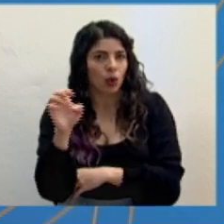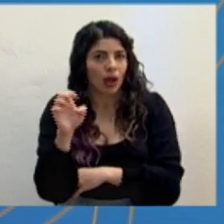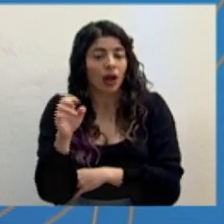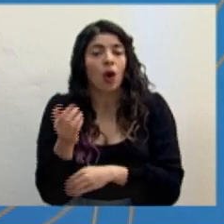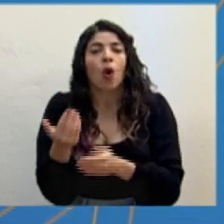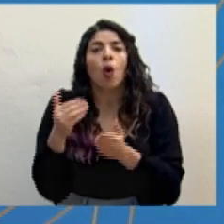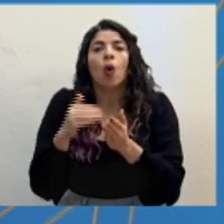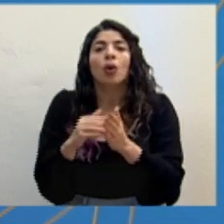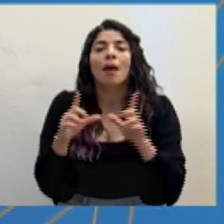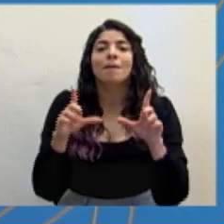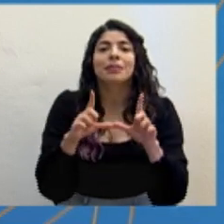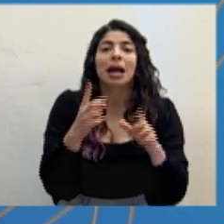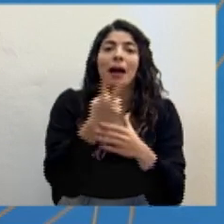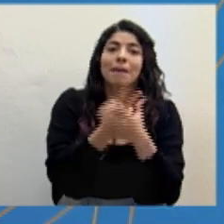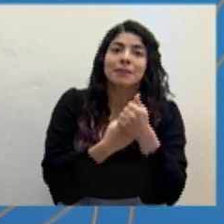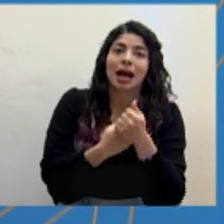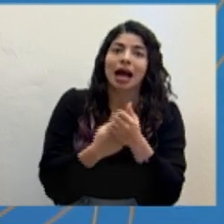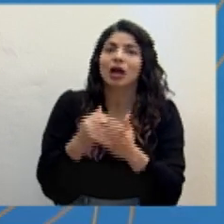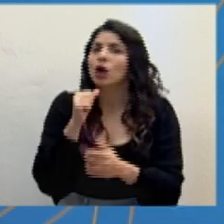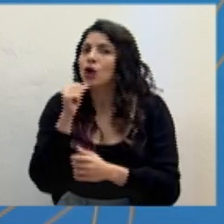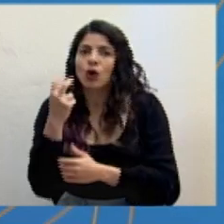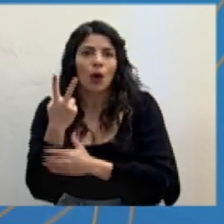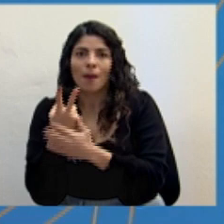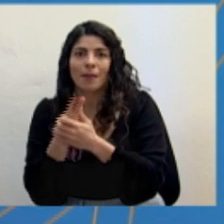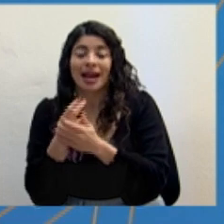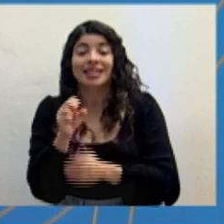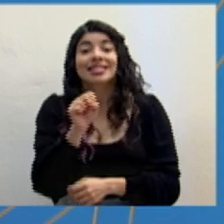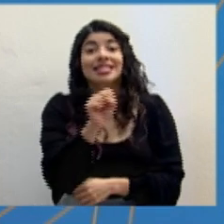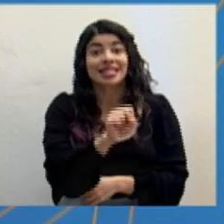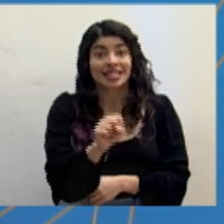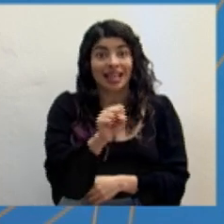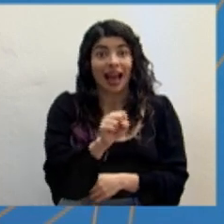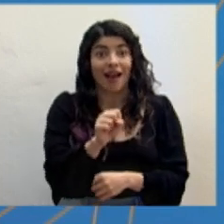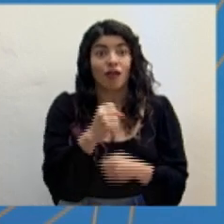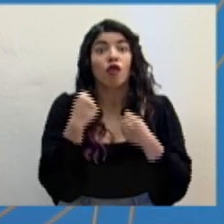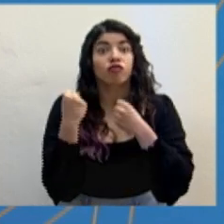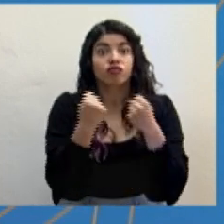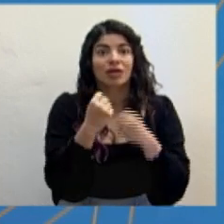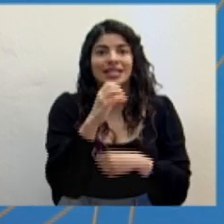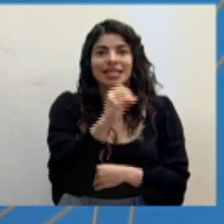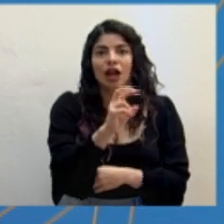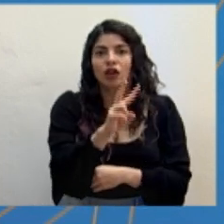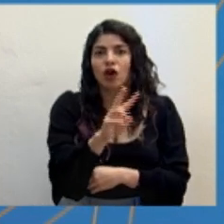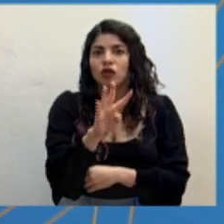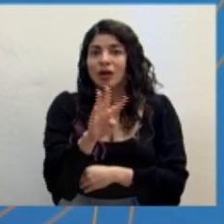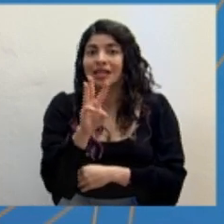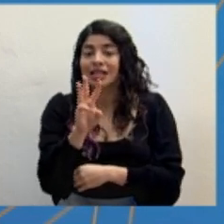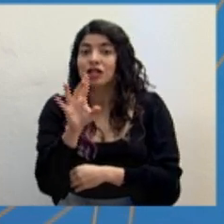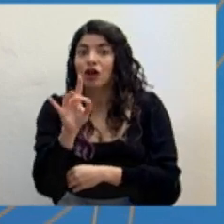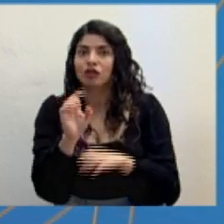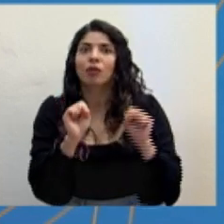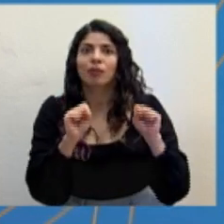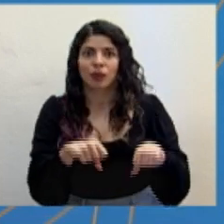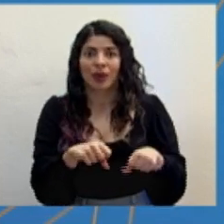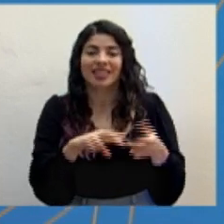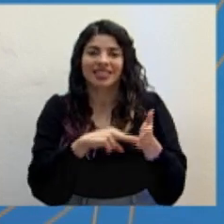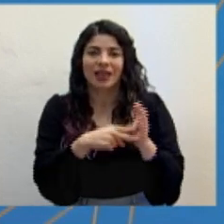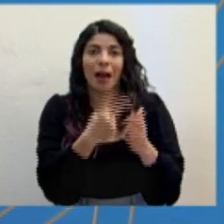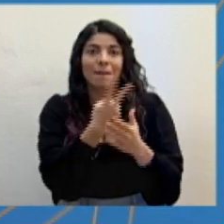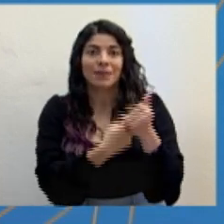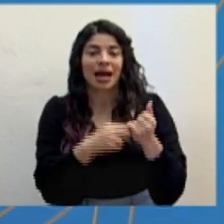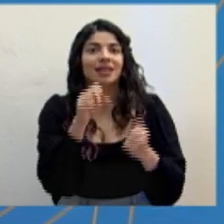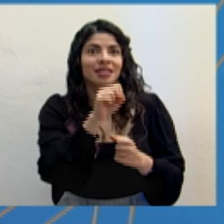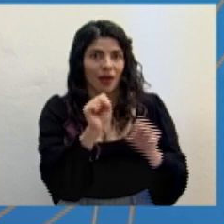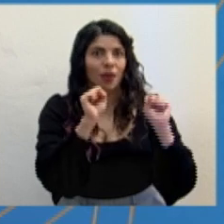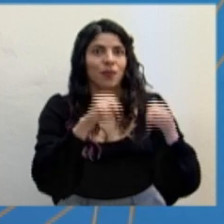por placas par-impar, de modo tal que los sábados circulan las placas terminadas en 0, 2, 4, 6 y 8, es decir, las placas par, y